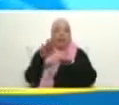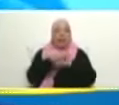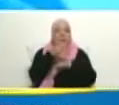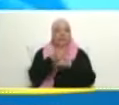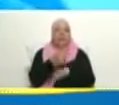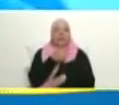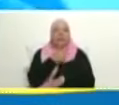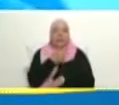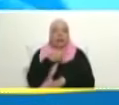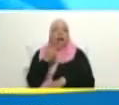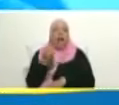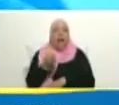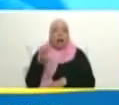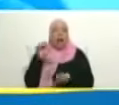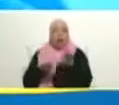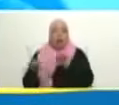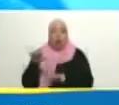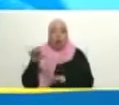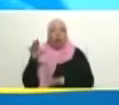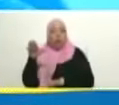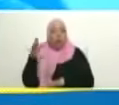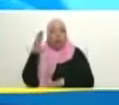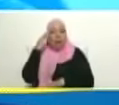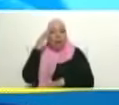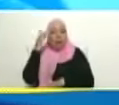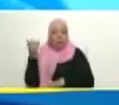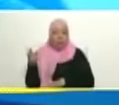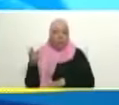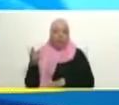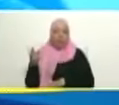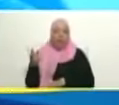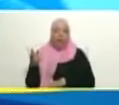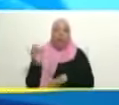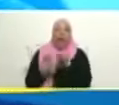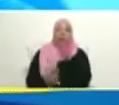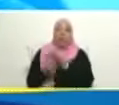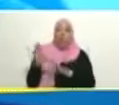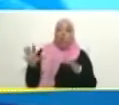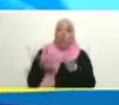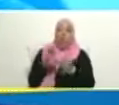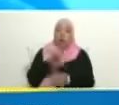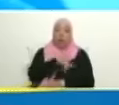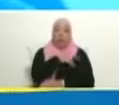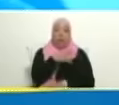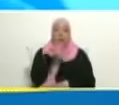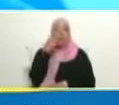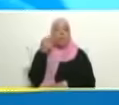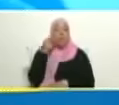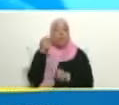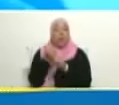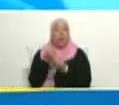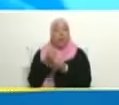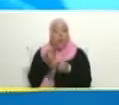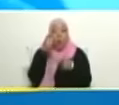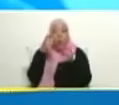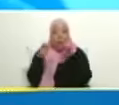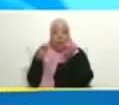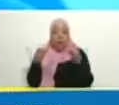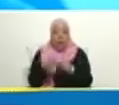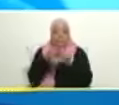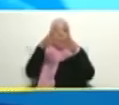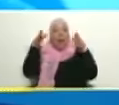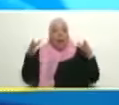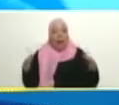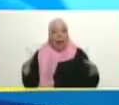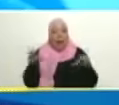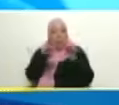PNB. Vértice 8, fortalecimiento y expansión de la Universidad Nacional Experimental de la Seguridad.